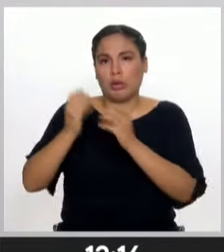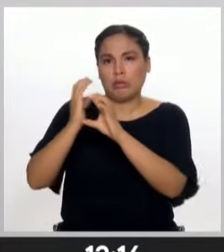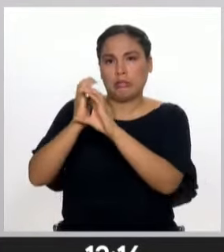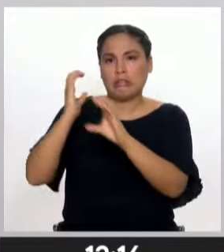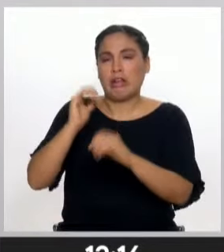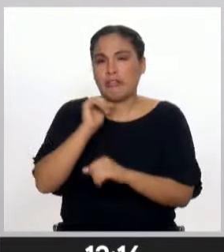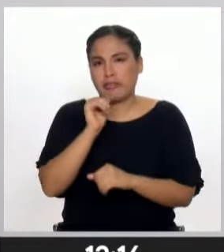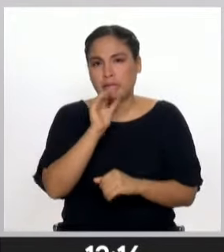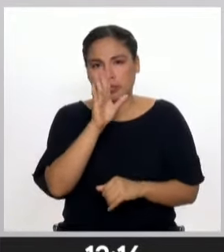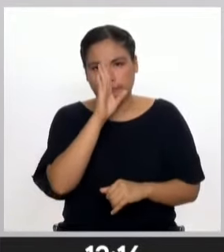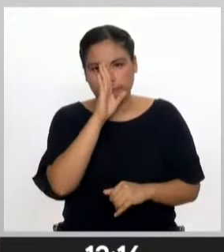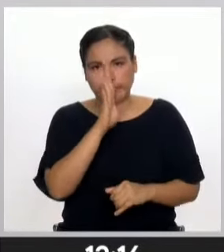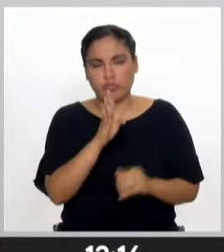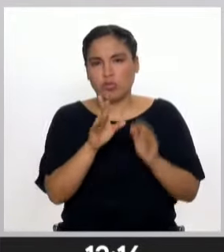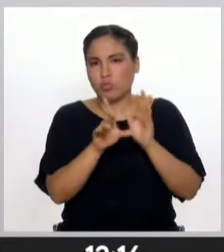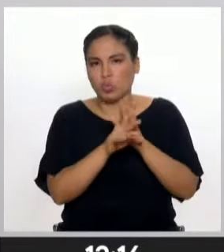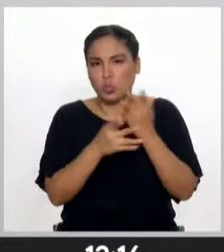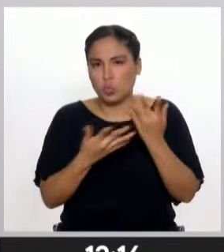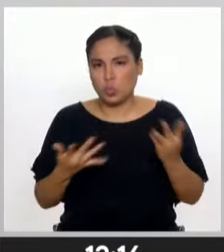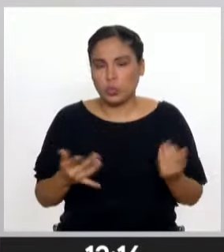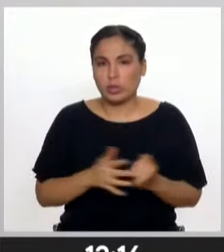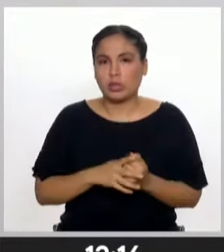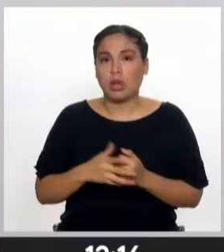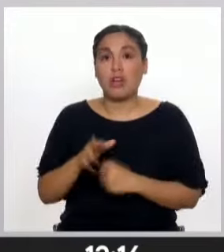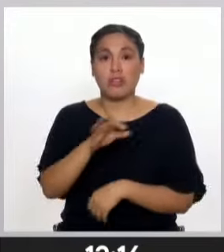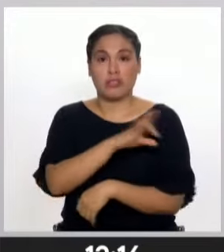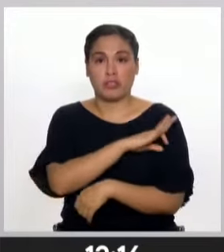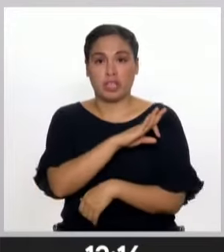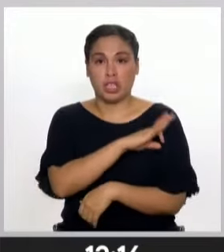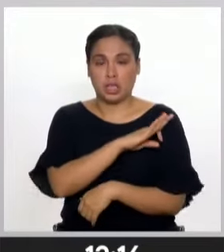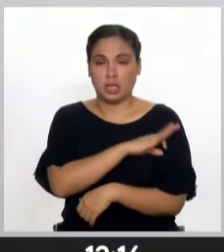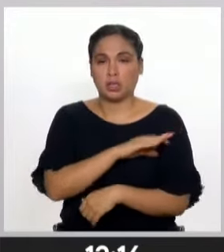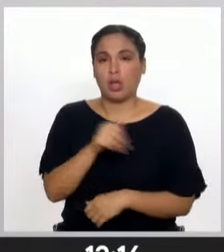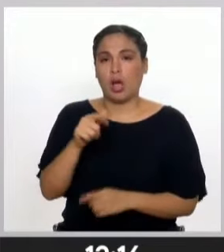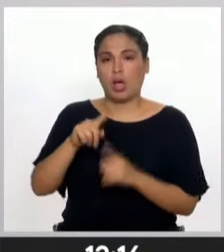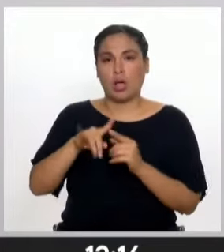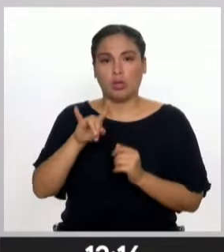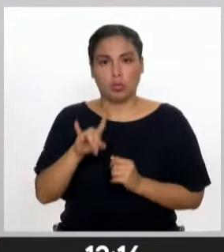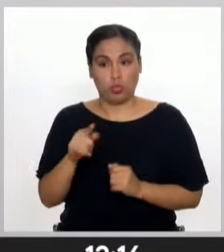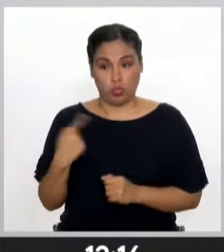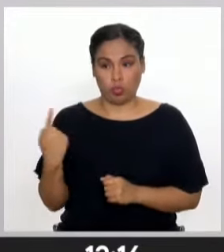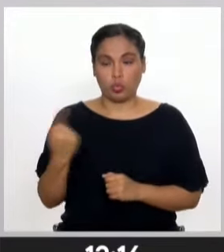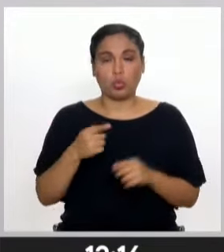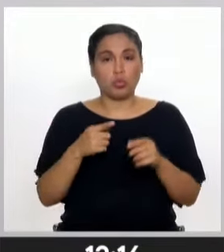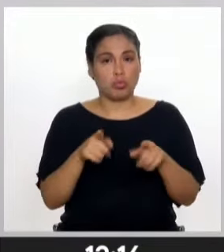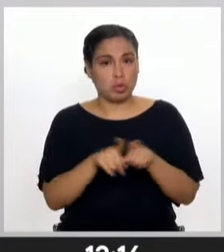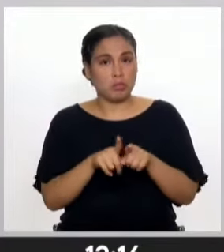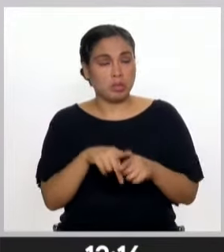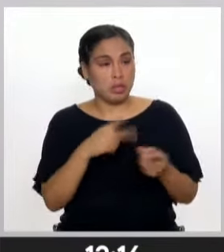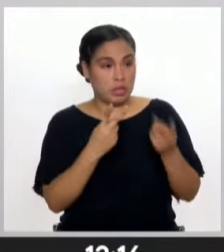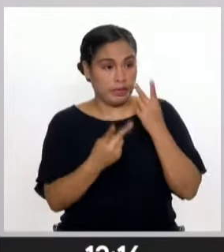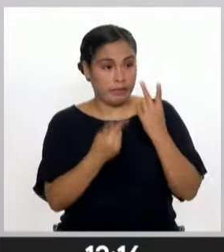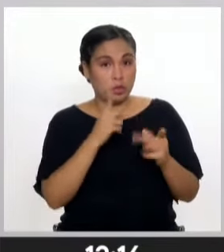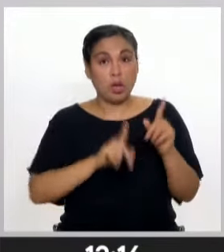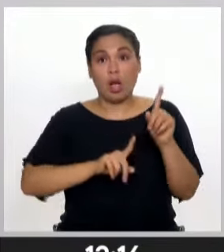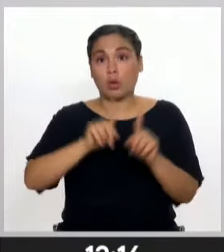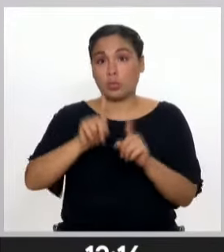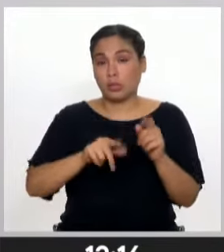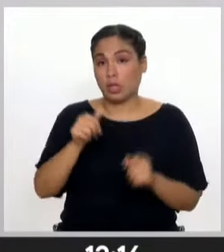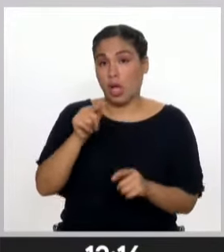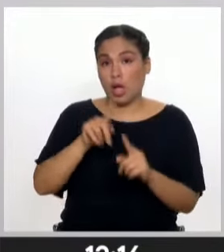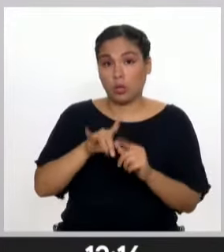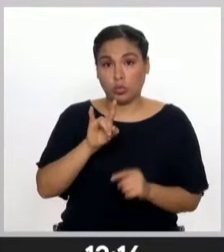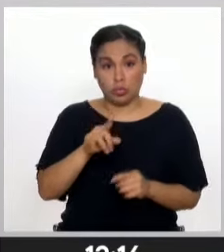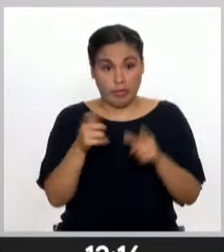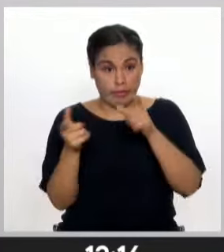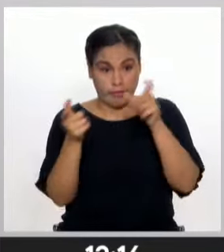informal sobrepasaba la labor de los fiscalizadores de la ATU. Nosotros incluso hemos visto algunas veces a